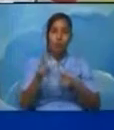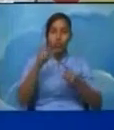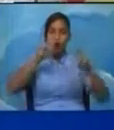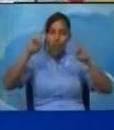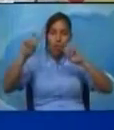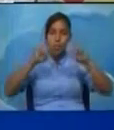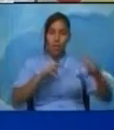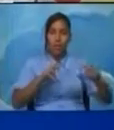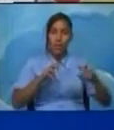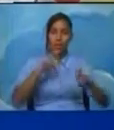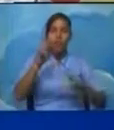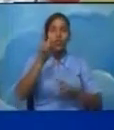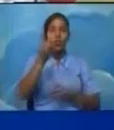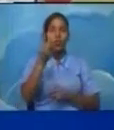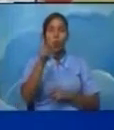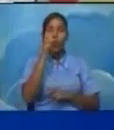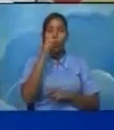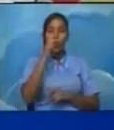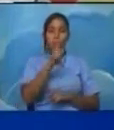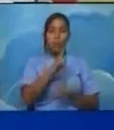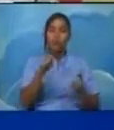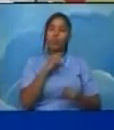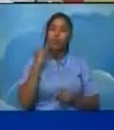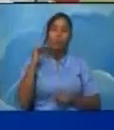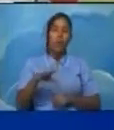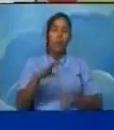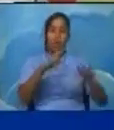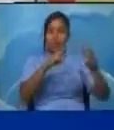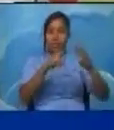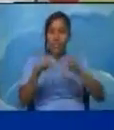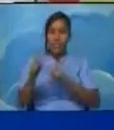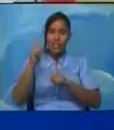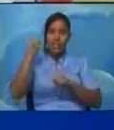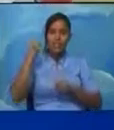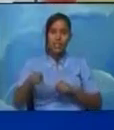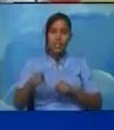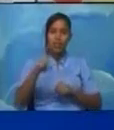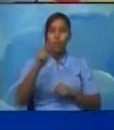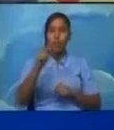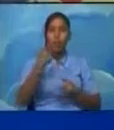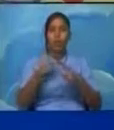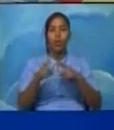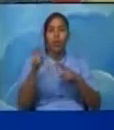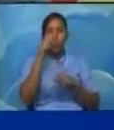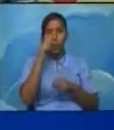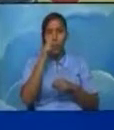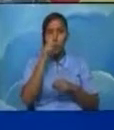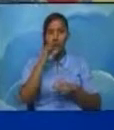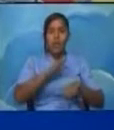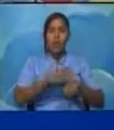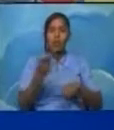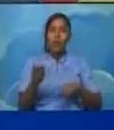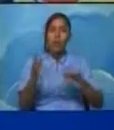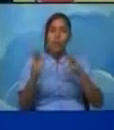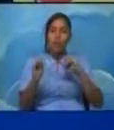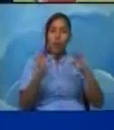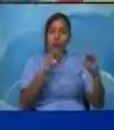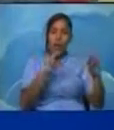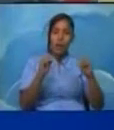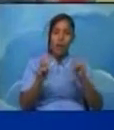Josué no lo voy a matar en el desierto. Y tampoco a Caleb, no, porque ellos